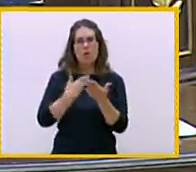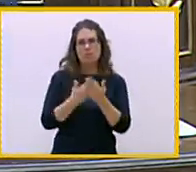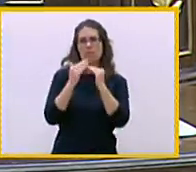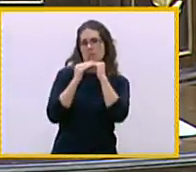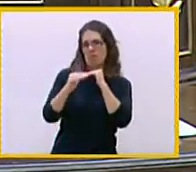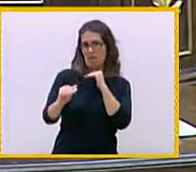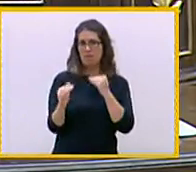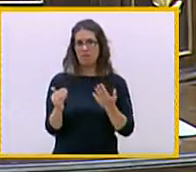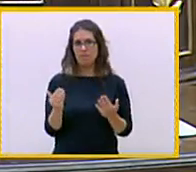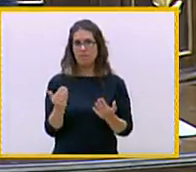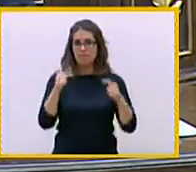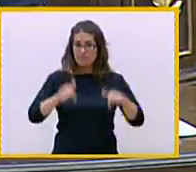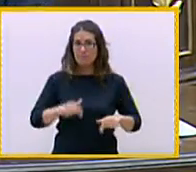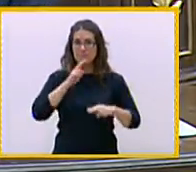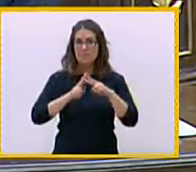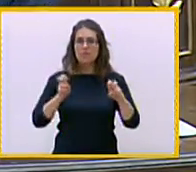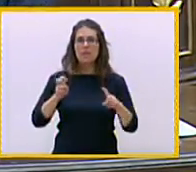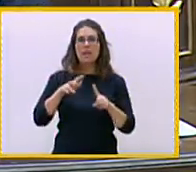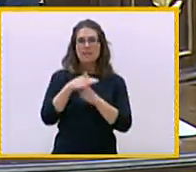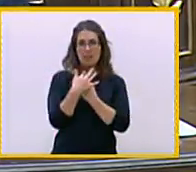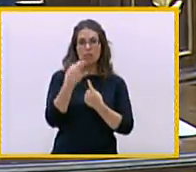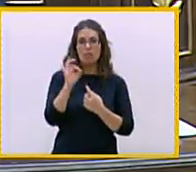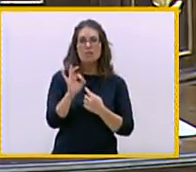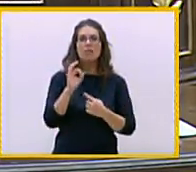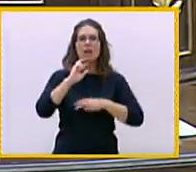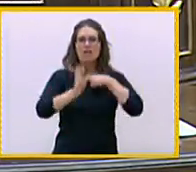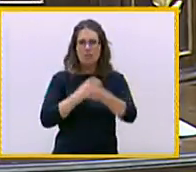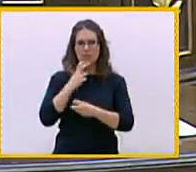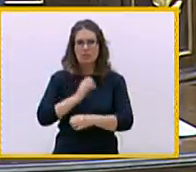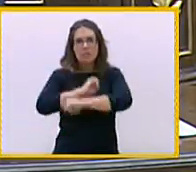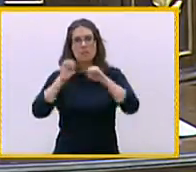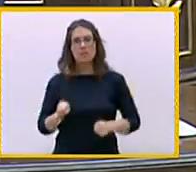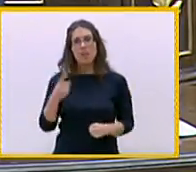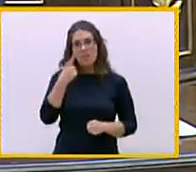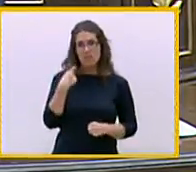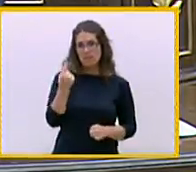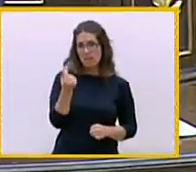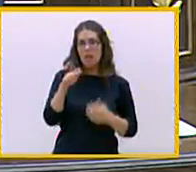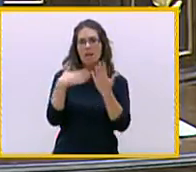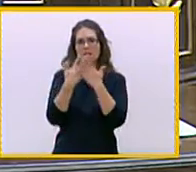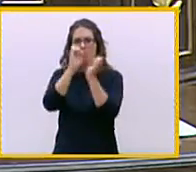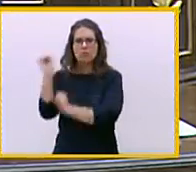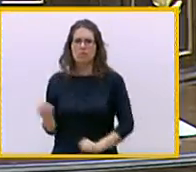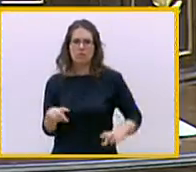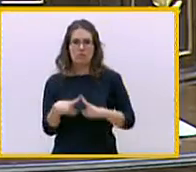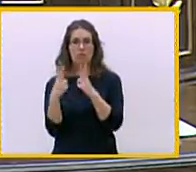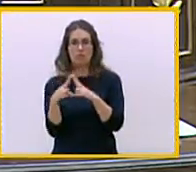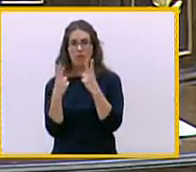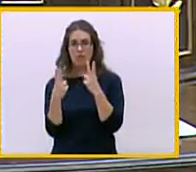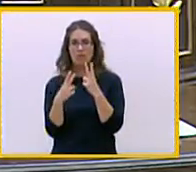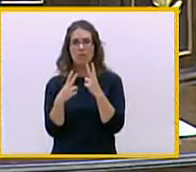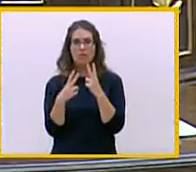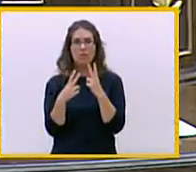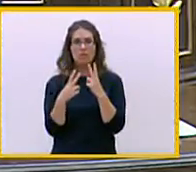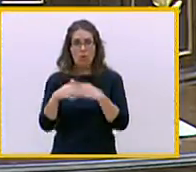Este es el estado de las reformas, de la consolidación fiscal y de la protección social. Lo que el Gobierno ha hecho en el último año en los tres